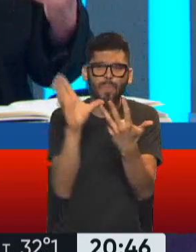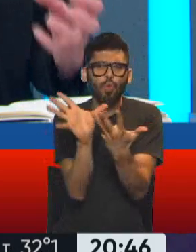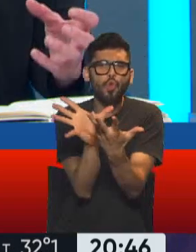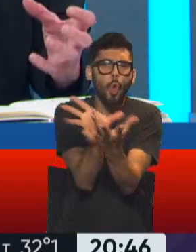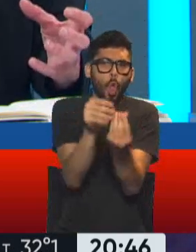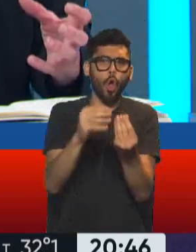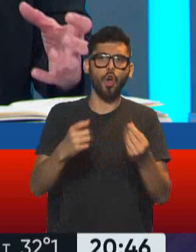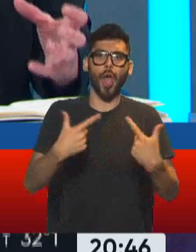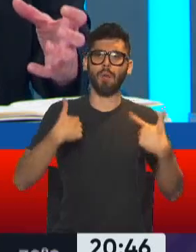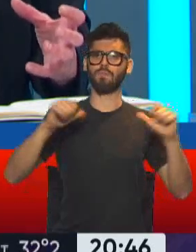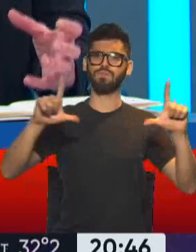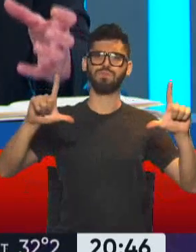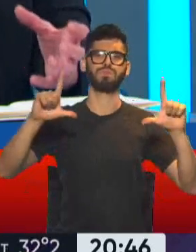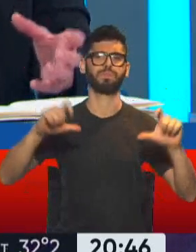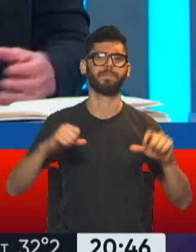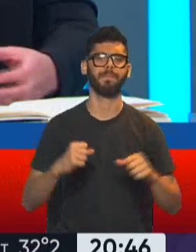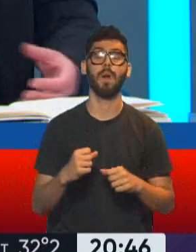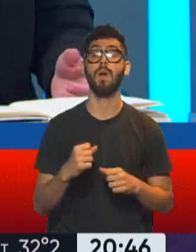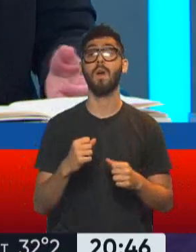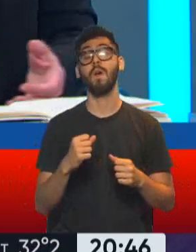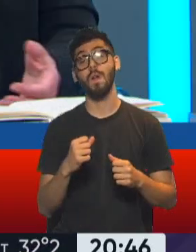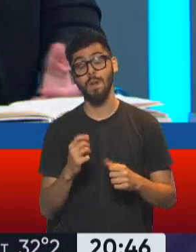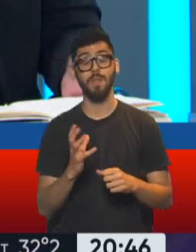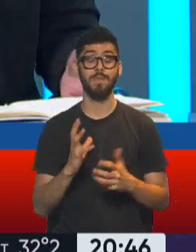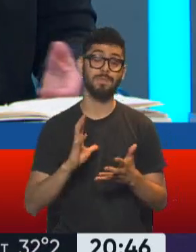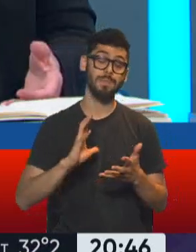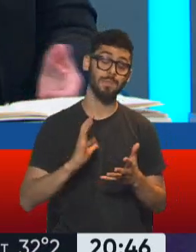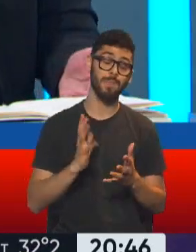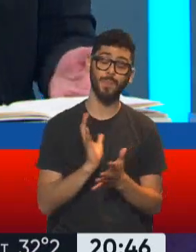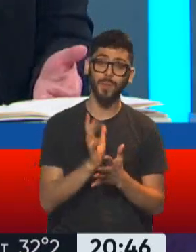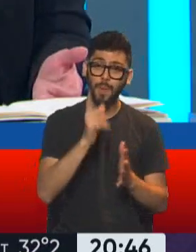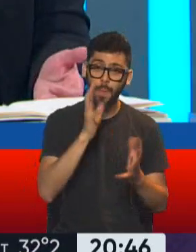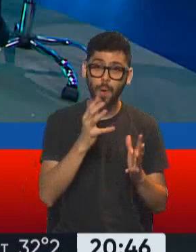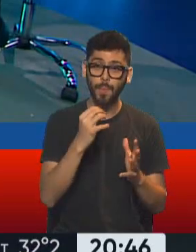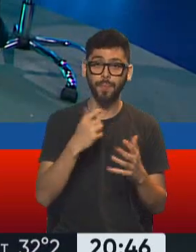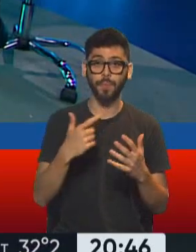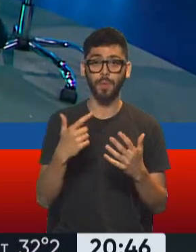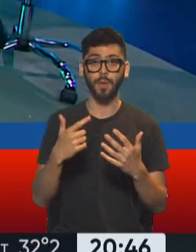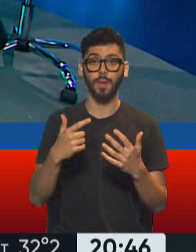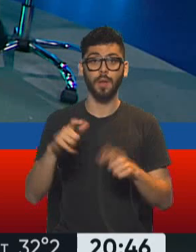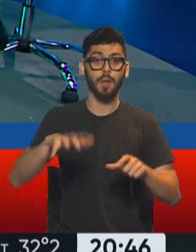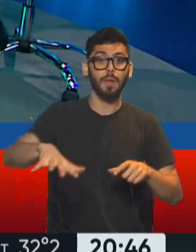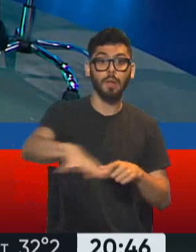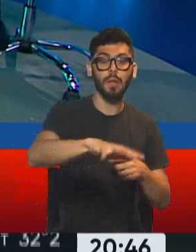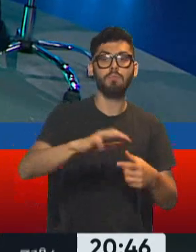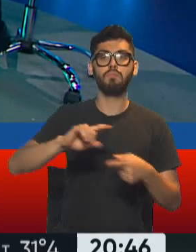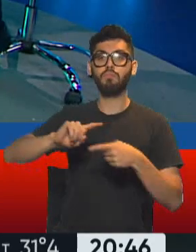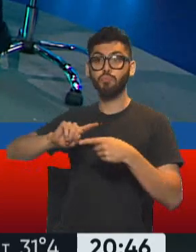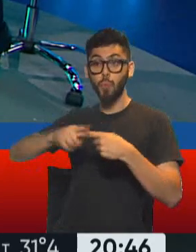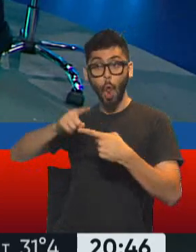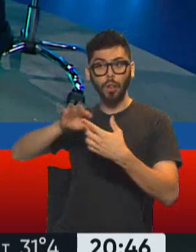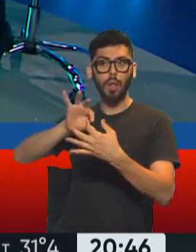manera lo posicionan en un tablero en el que la polis hay una especie de desgaste en el vínculo de la ciudadanía con la política